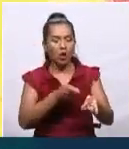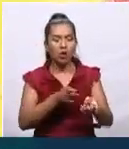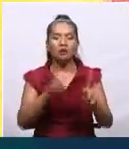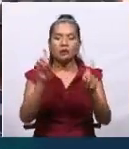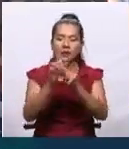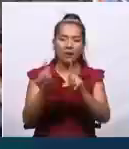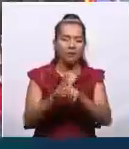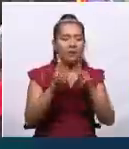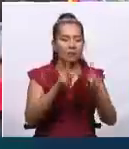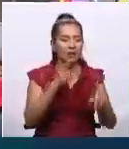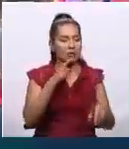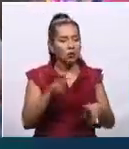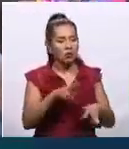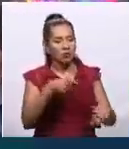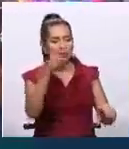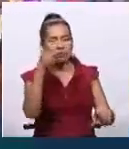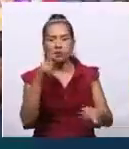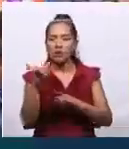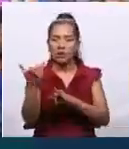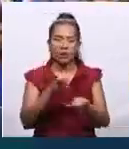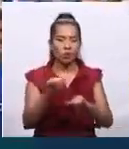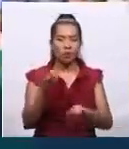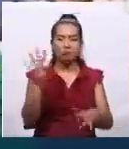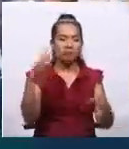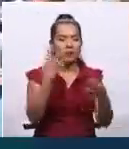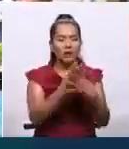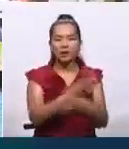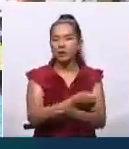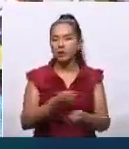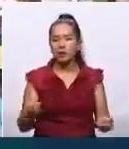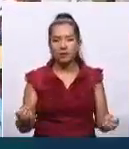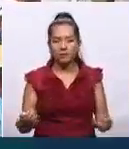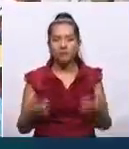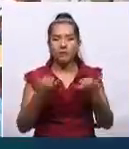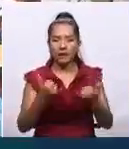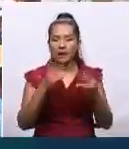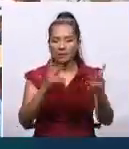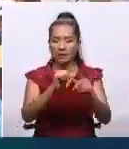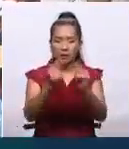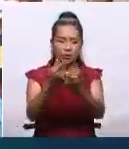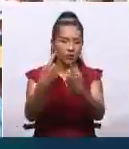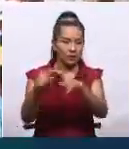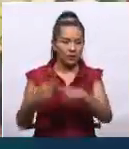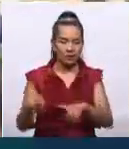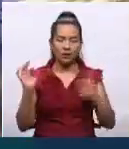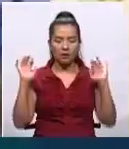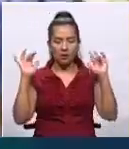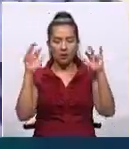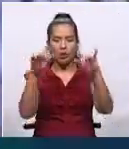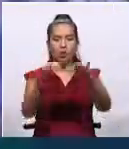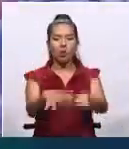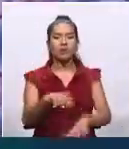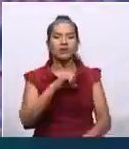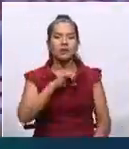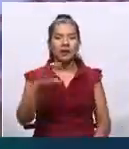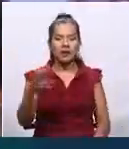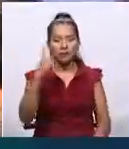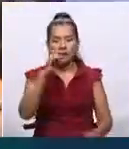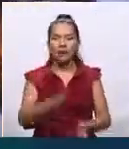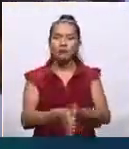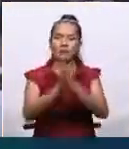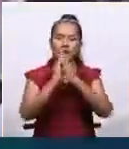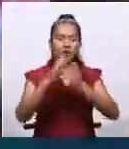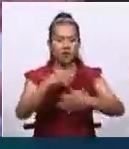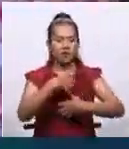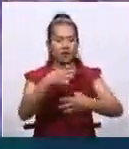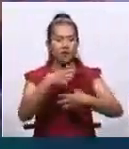la cárcel. Varios sectores sociales de diferentes regiones del departamento y el país llegaron hasta Sacaba para pedir justicia con la